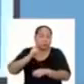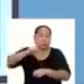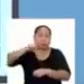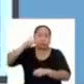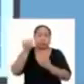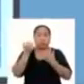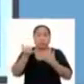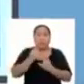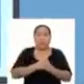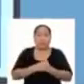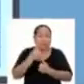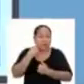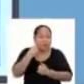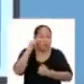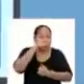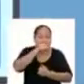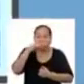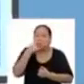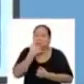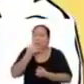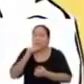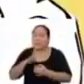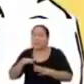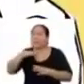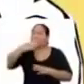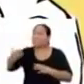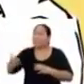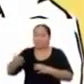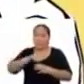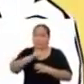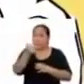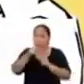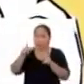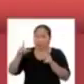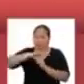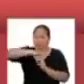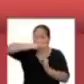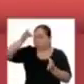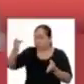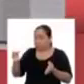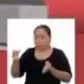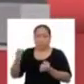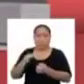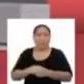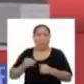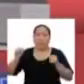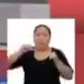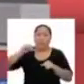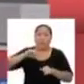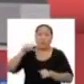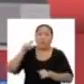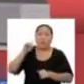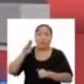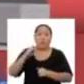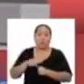conoce casi de manera inmediata lo que sucede al otro lado del mundo. Lo malo de la globalización económica es que las industrias de países pobres no son